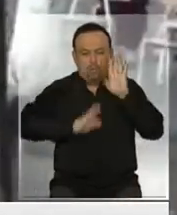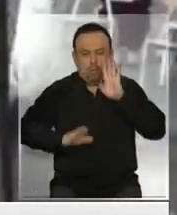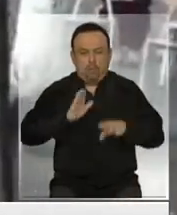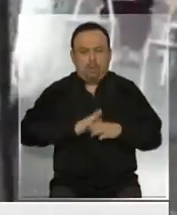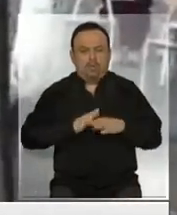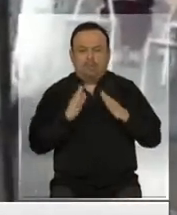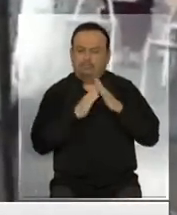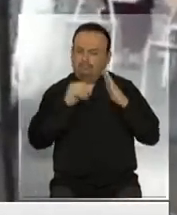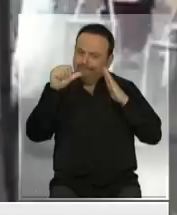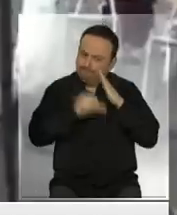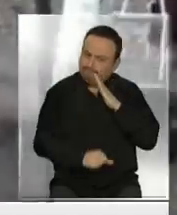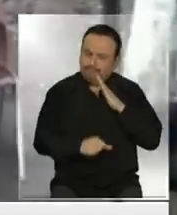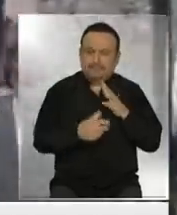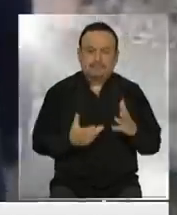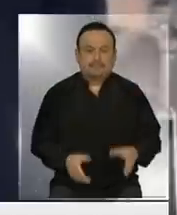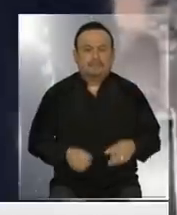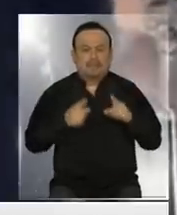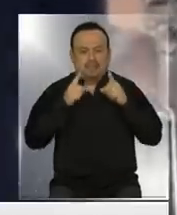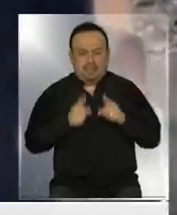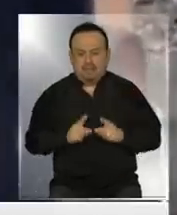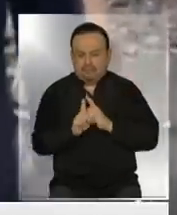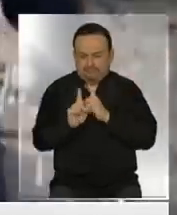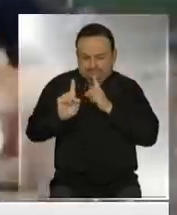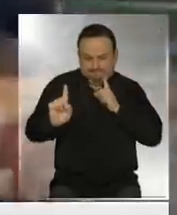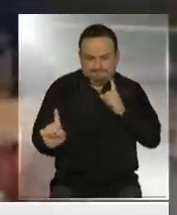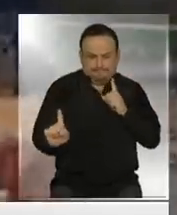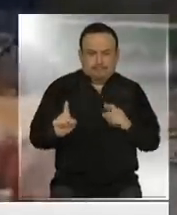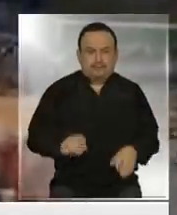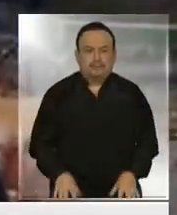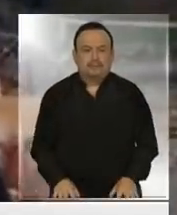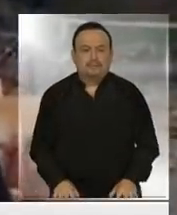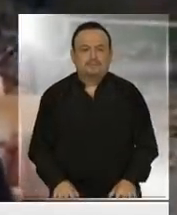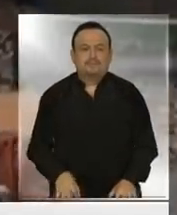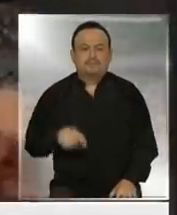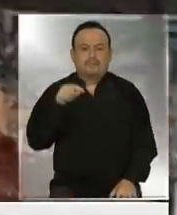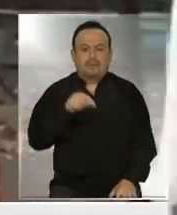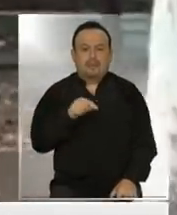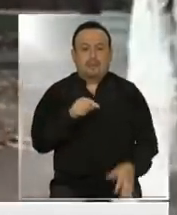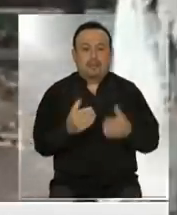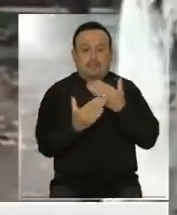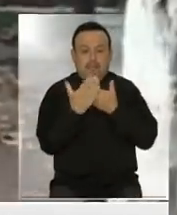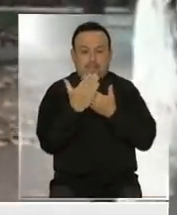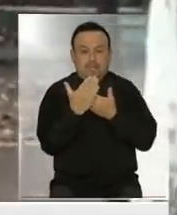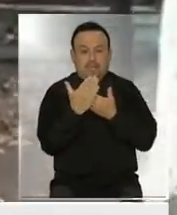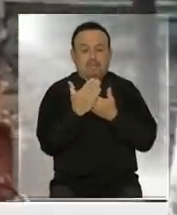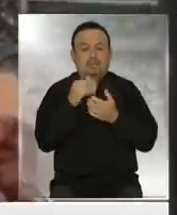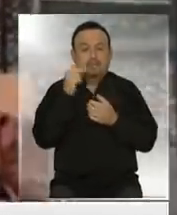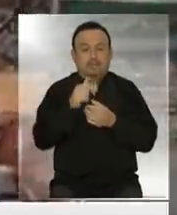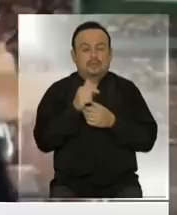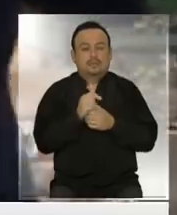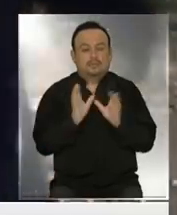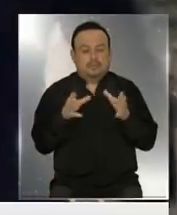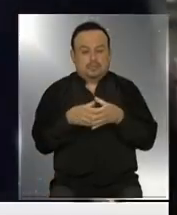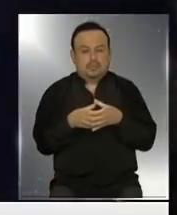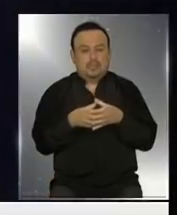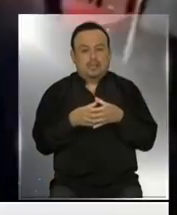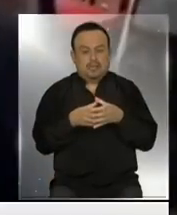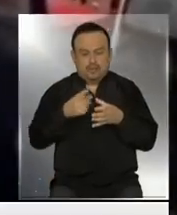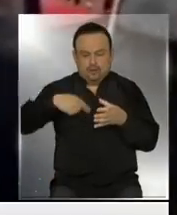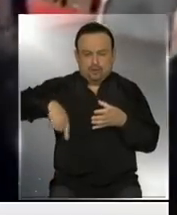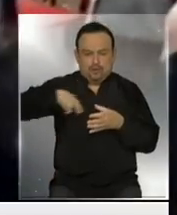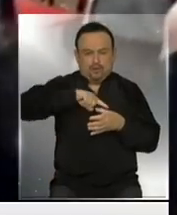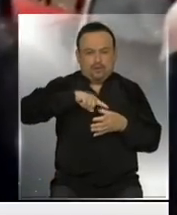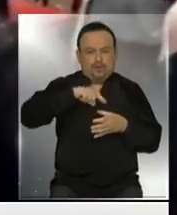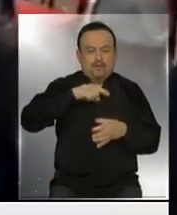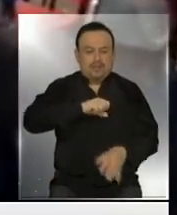respecto al aislamiento social hablaron durante esta mañana también por parte del concilio de las iglesias evangélicas